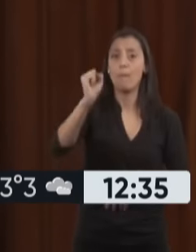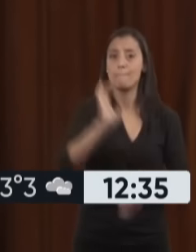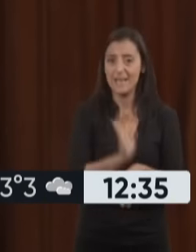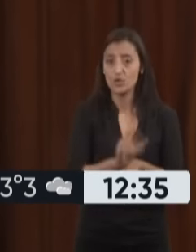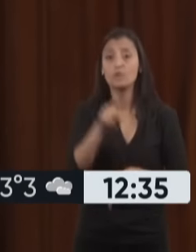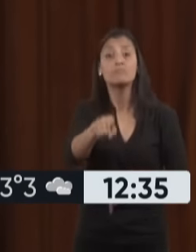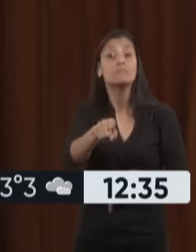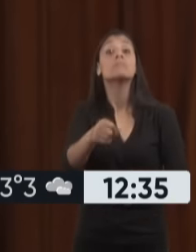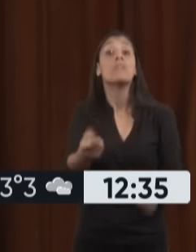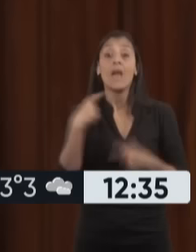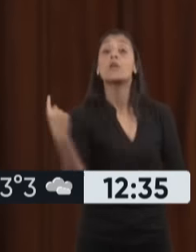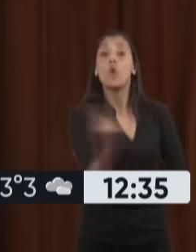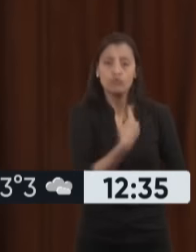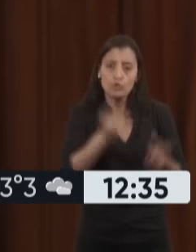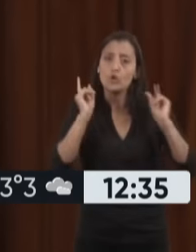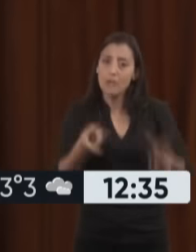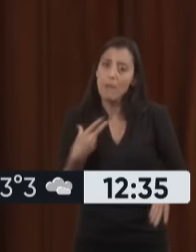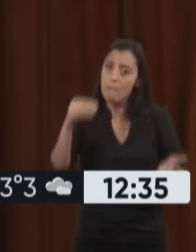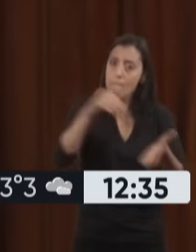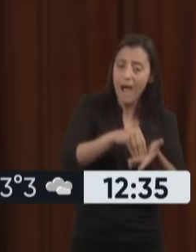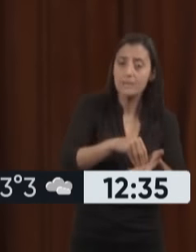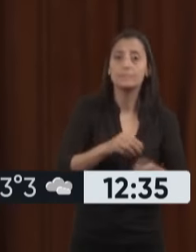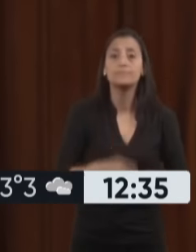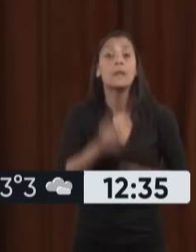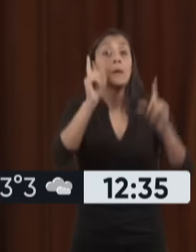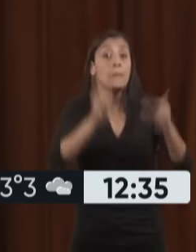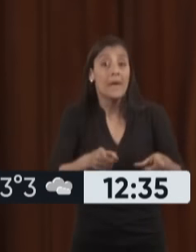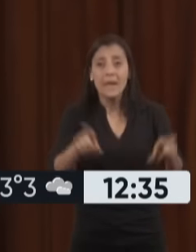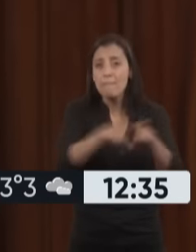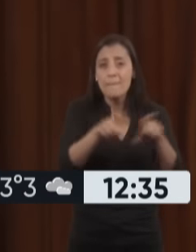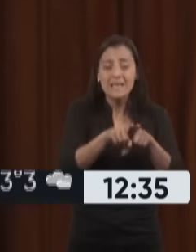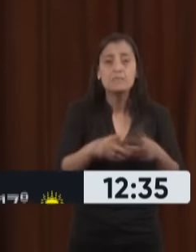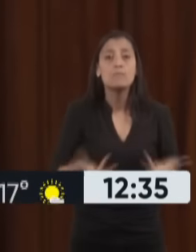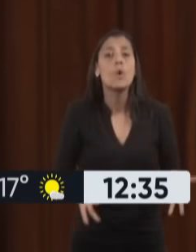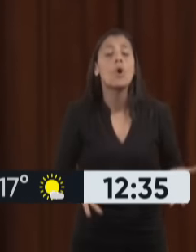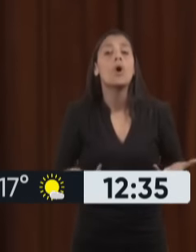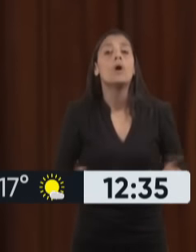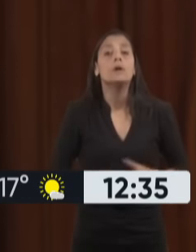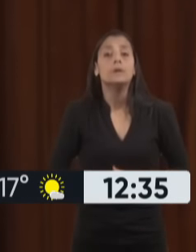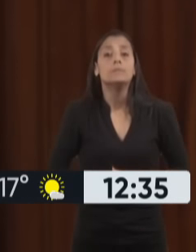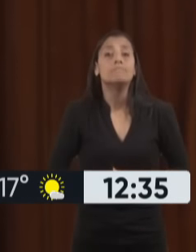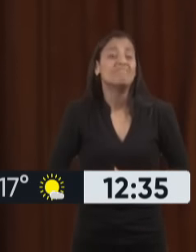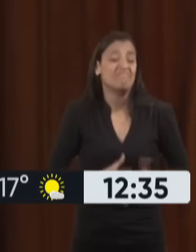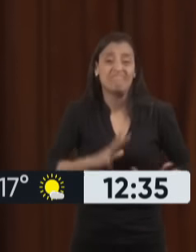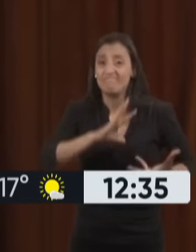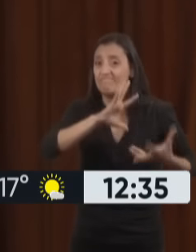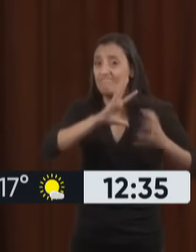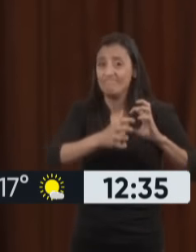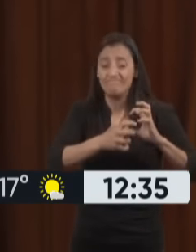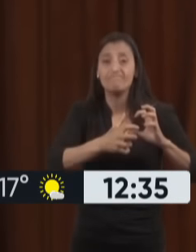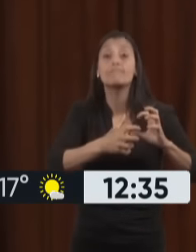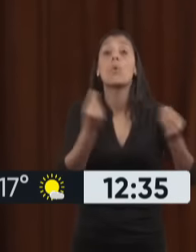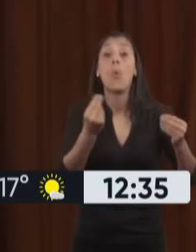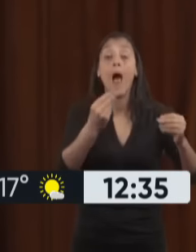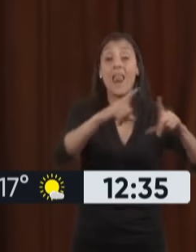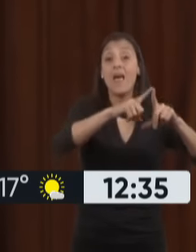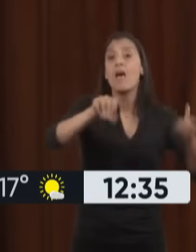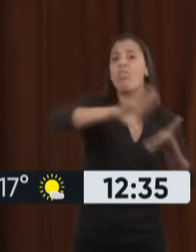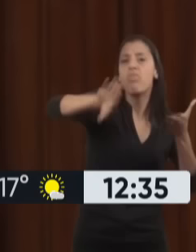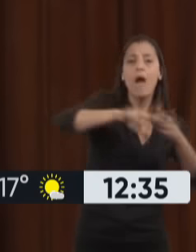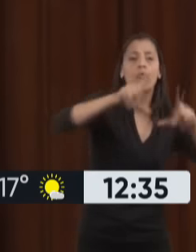fue lo que permitió a su vez la licuación y el desarmado de los pasivos